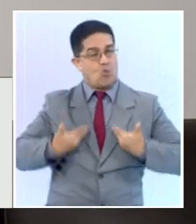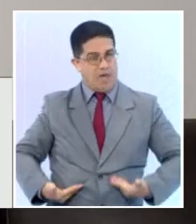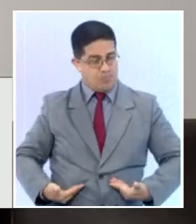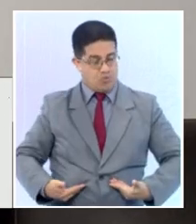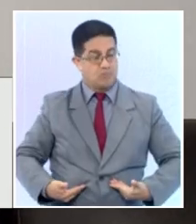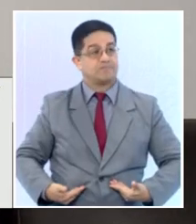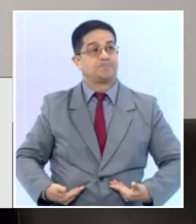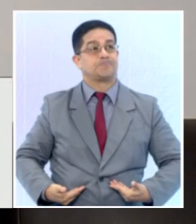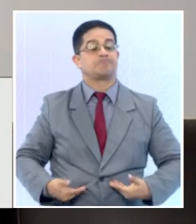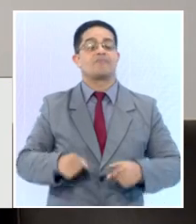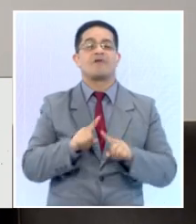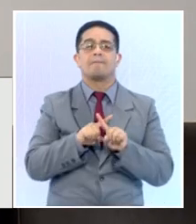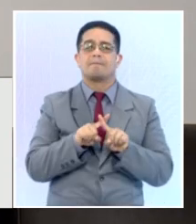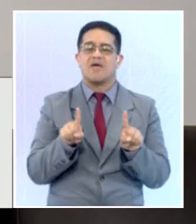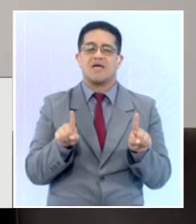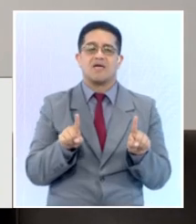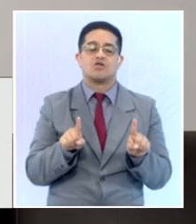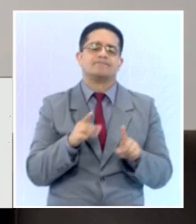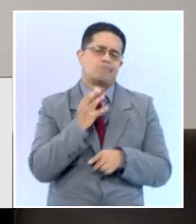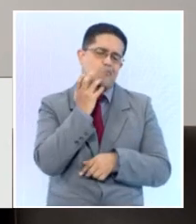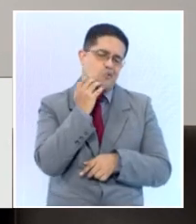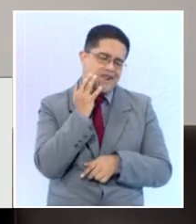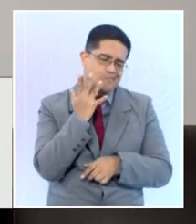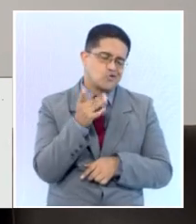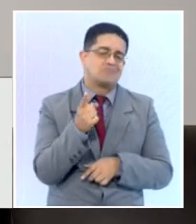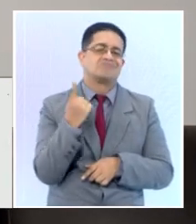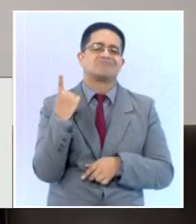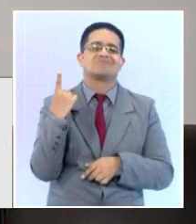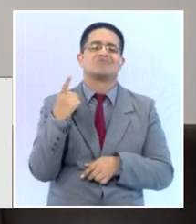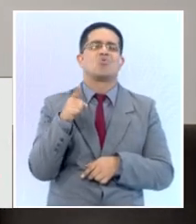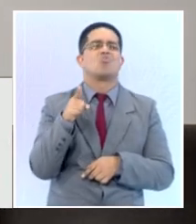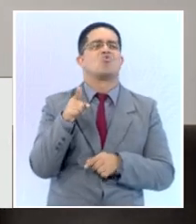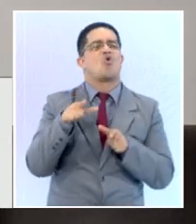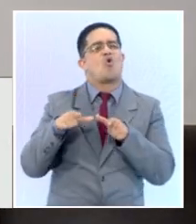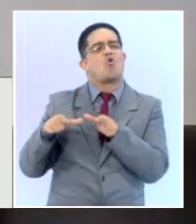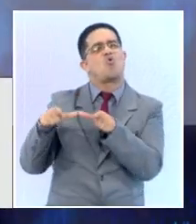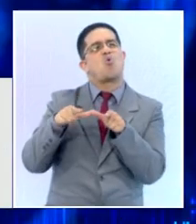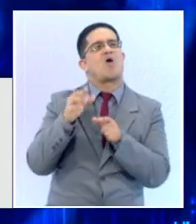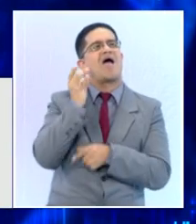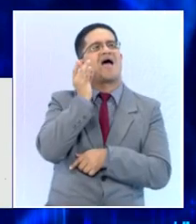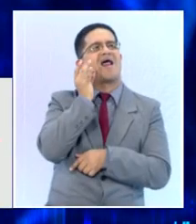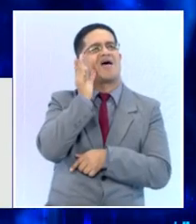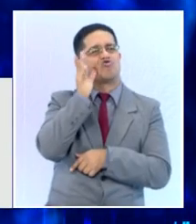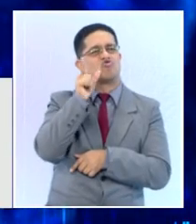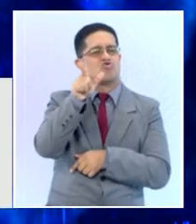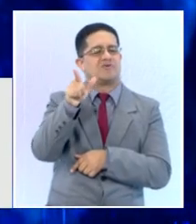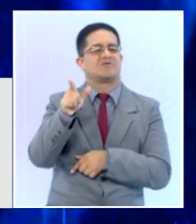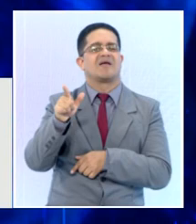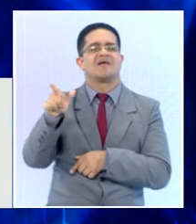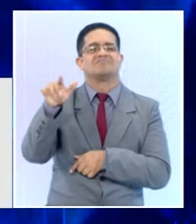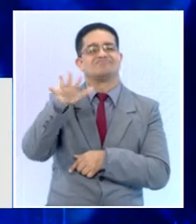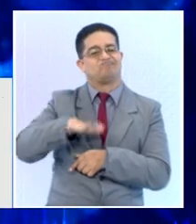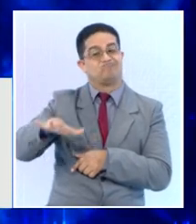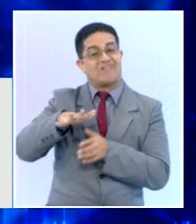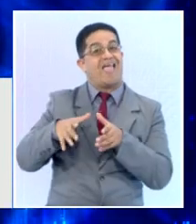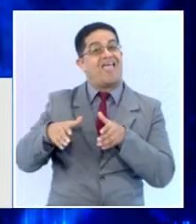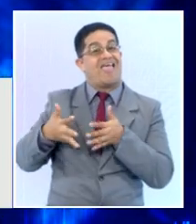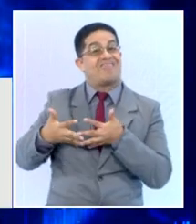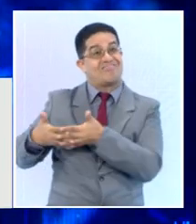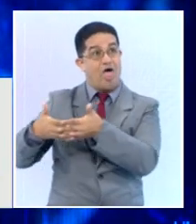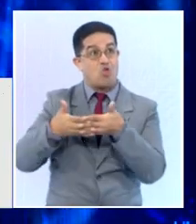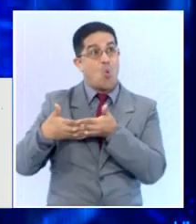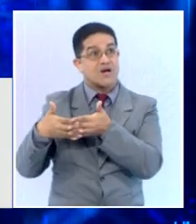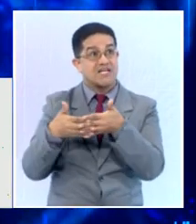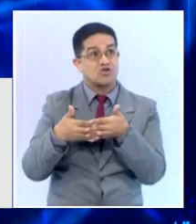individuo pero por ejemplo hay un una de las zonas azules lo más linda en California que Está rodeada